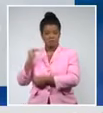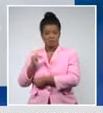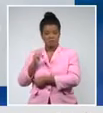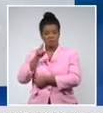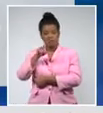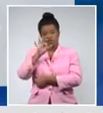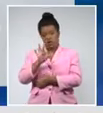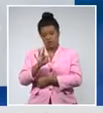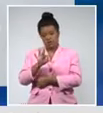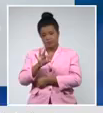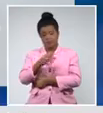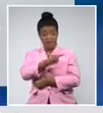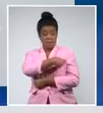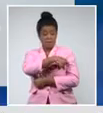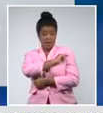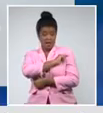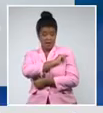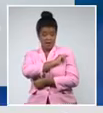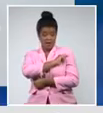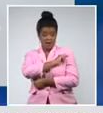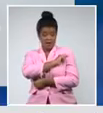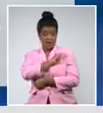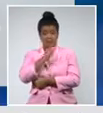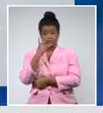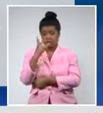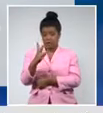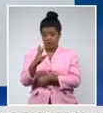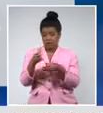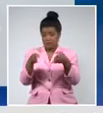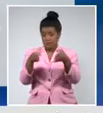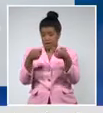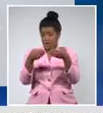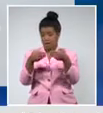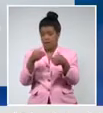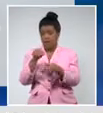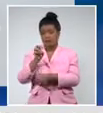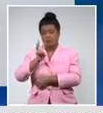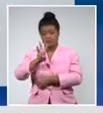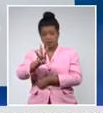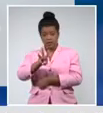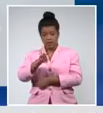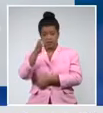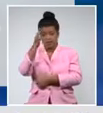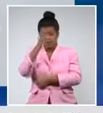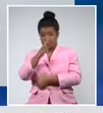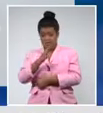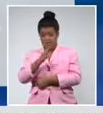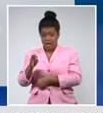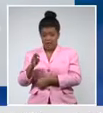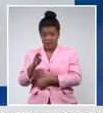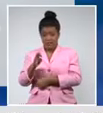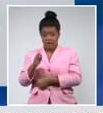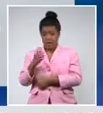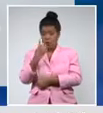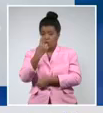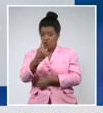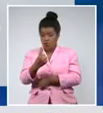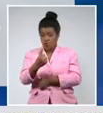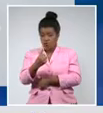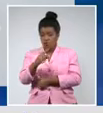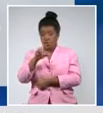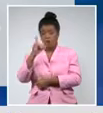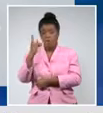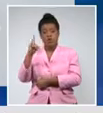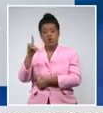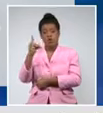Panamá 3 de cada uno de estos países, y de Francia y de Bolivia 1 de cada uno de